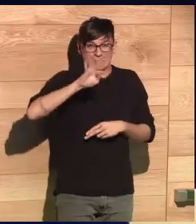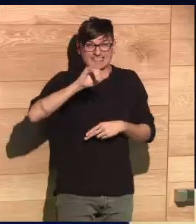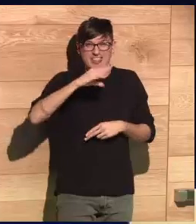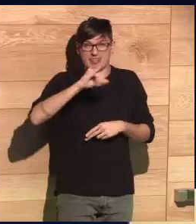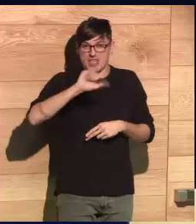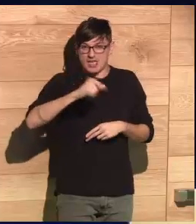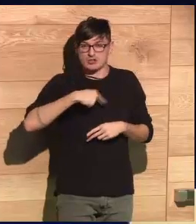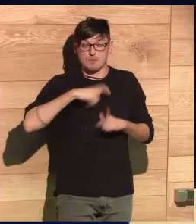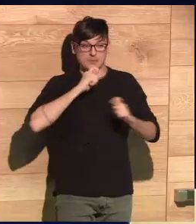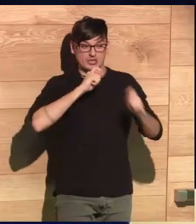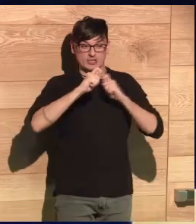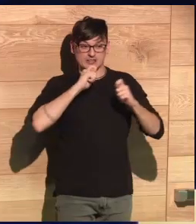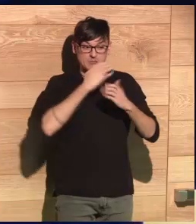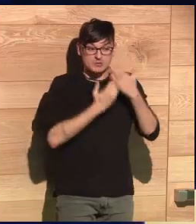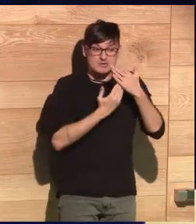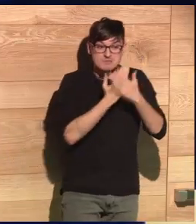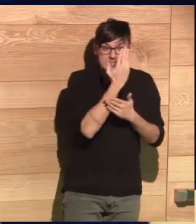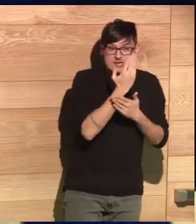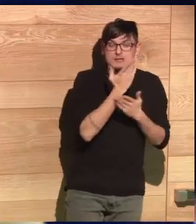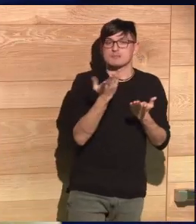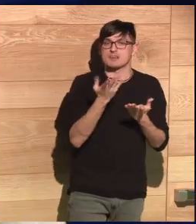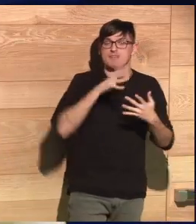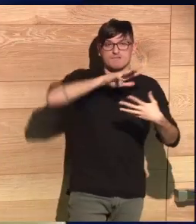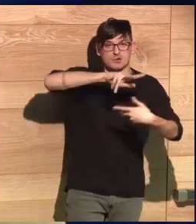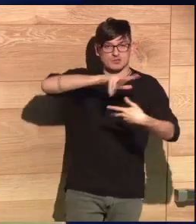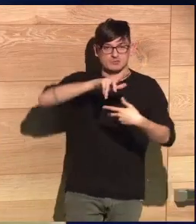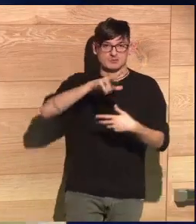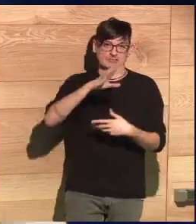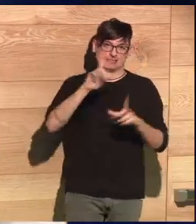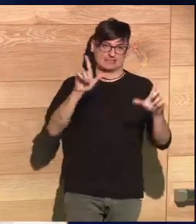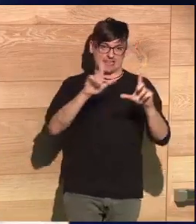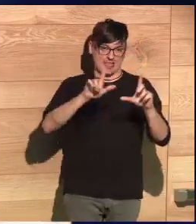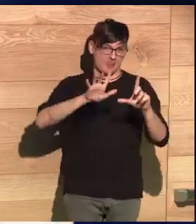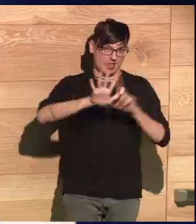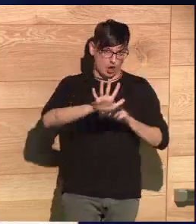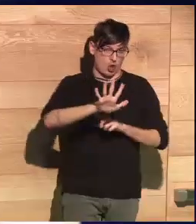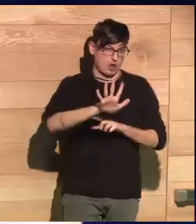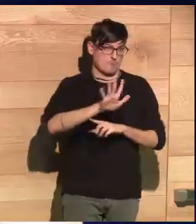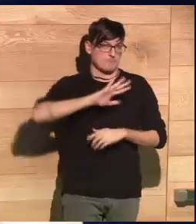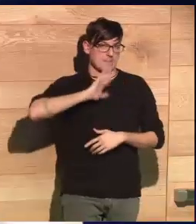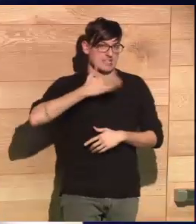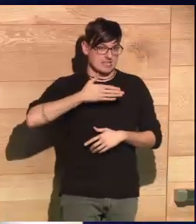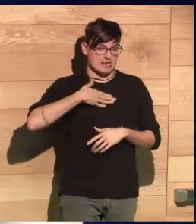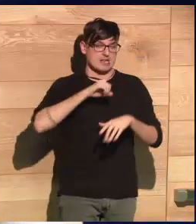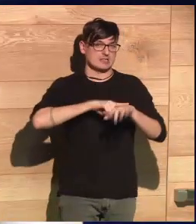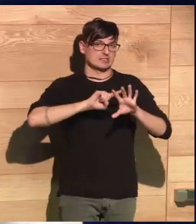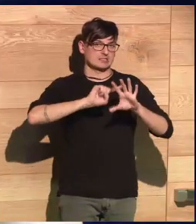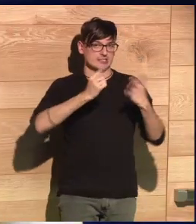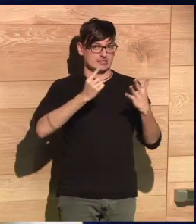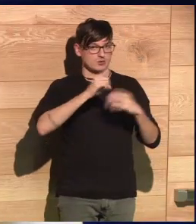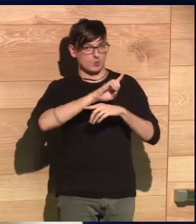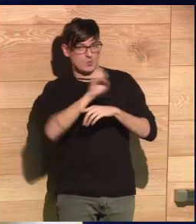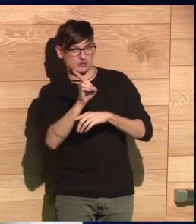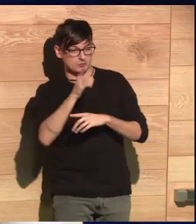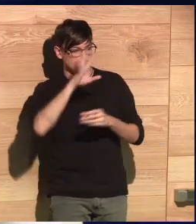periodista, me podéis ver por las mañanas en el informativo matinal de Telecinco, mañana a las 6:15, y estoy en este proyecto porque